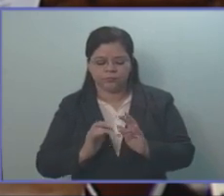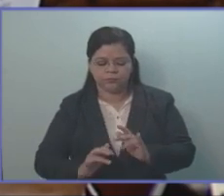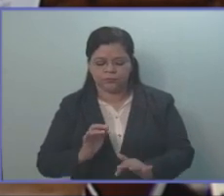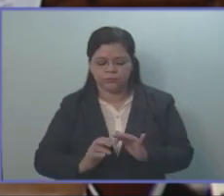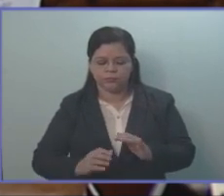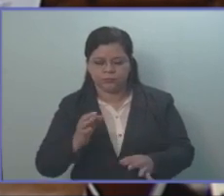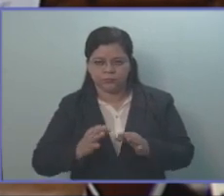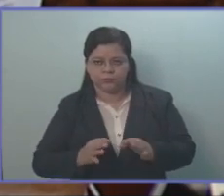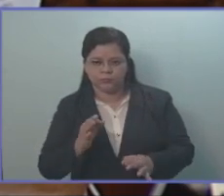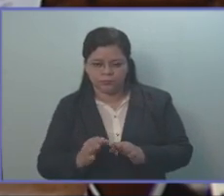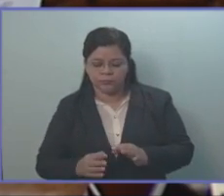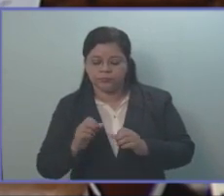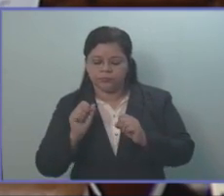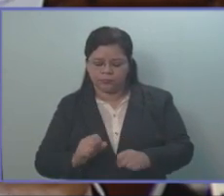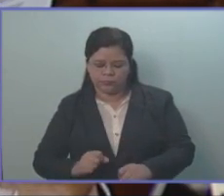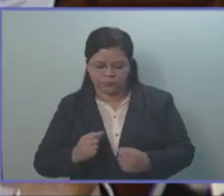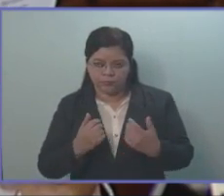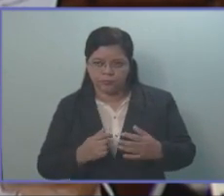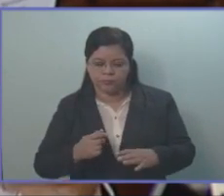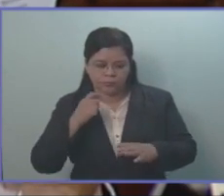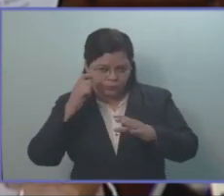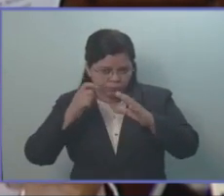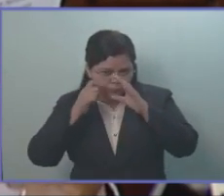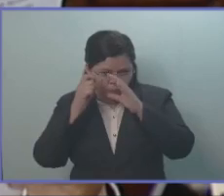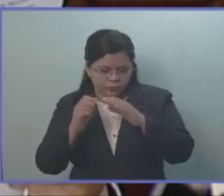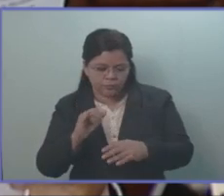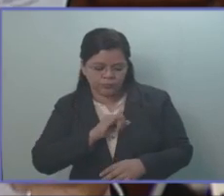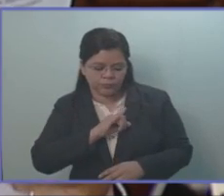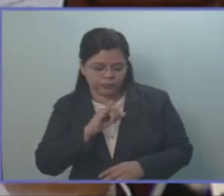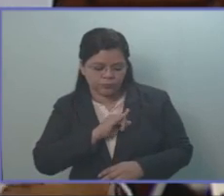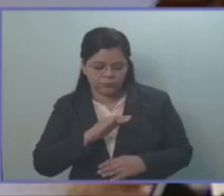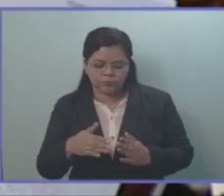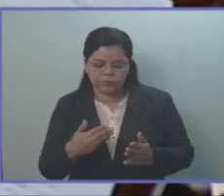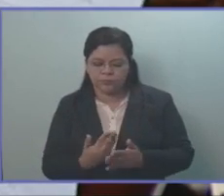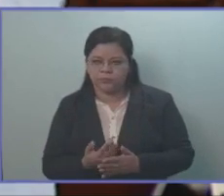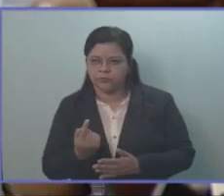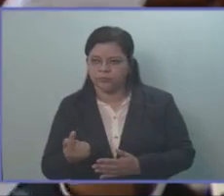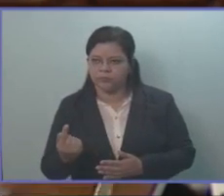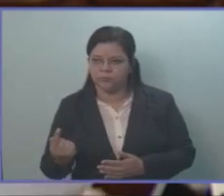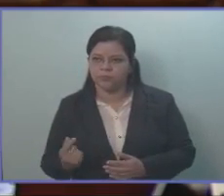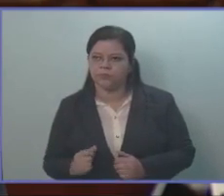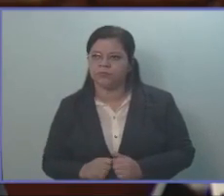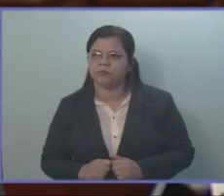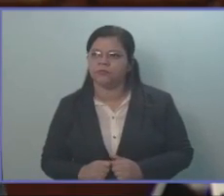dejará constancia del acto y de la identidad de los intervinientes.